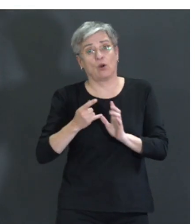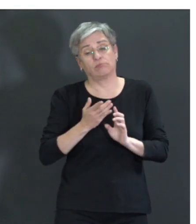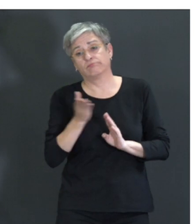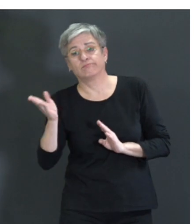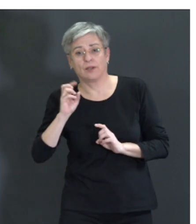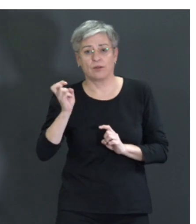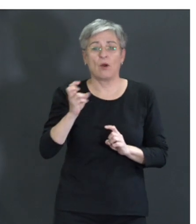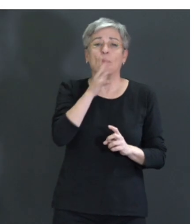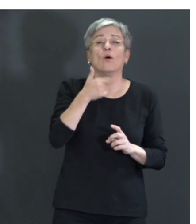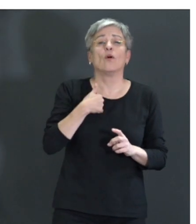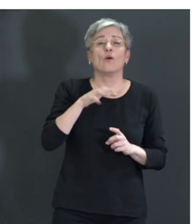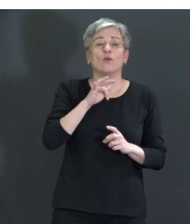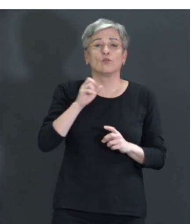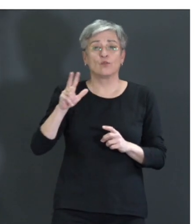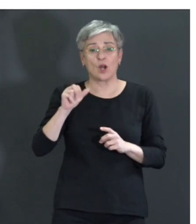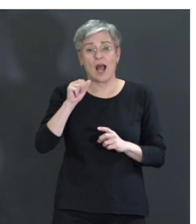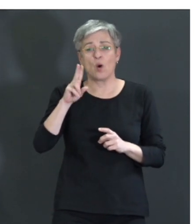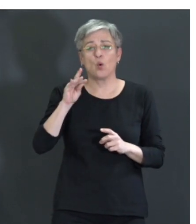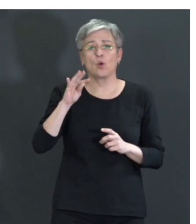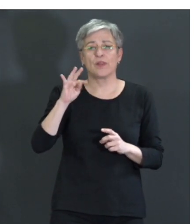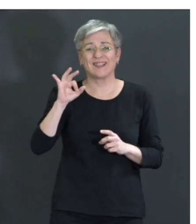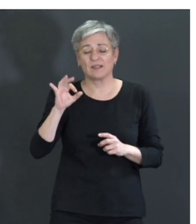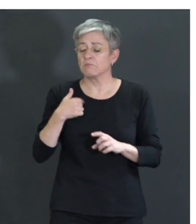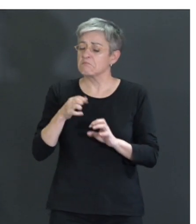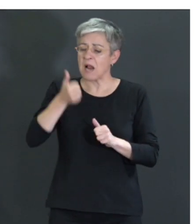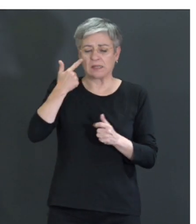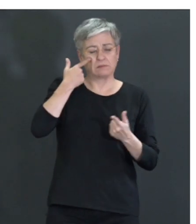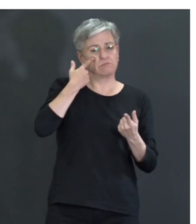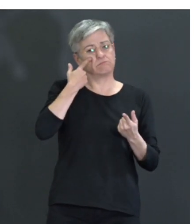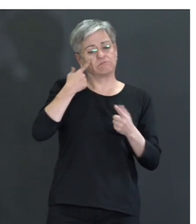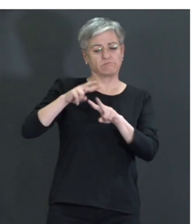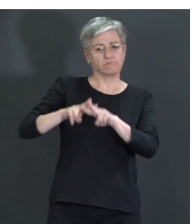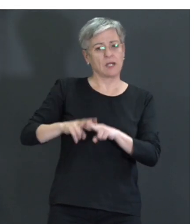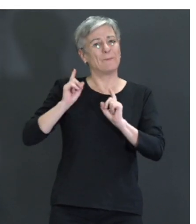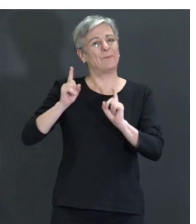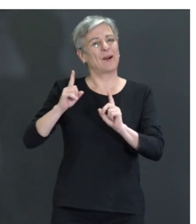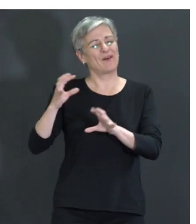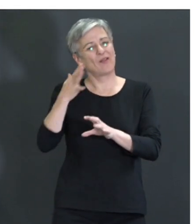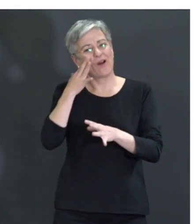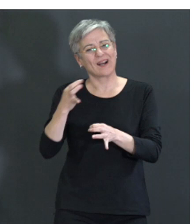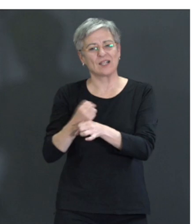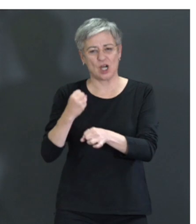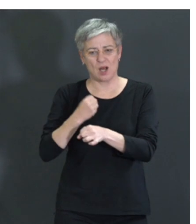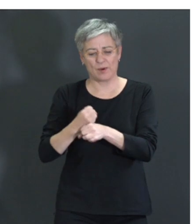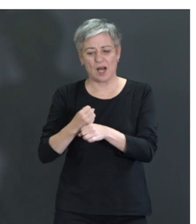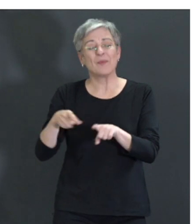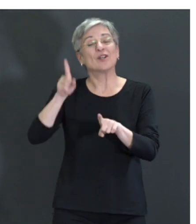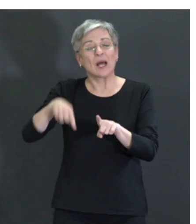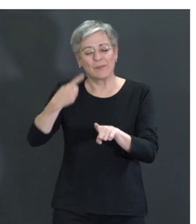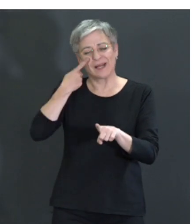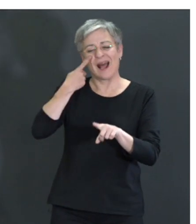pues tiene una actividad en temas de auditoría, de prevención laborales, pero también hacemos auditorías de